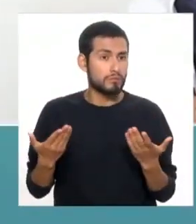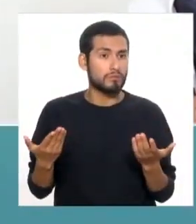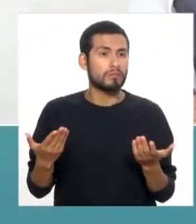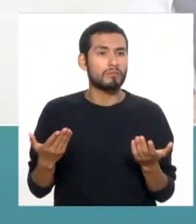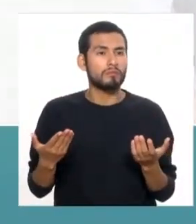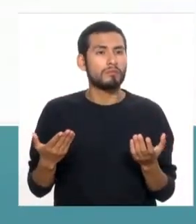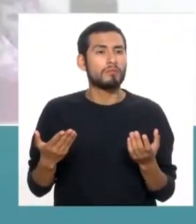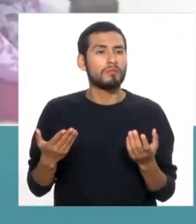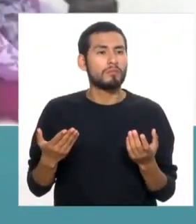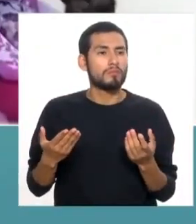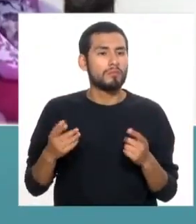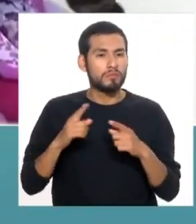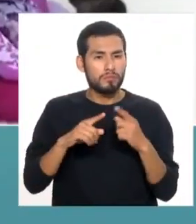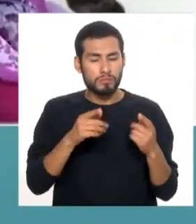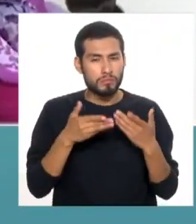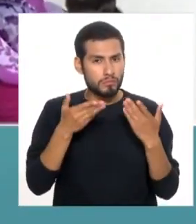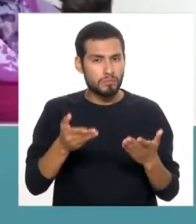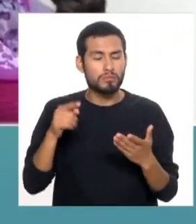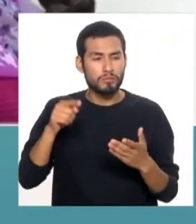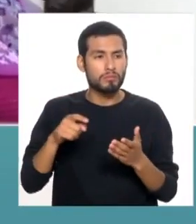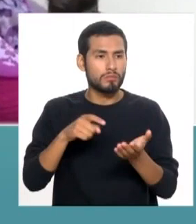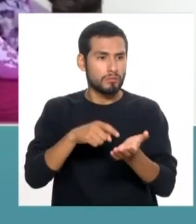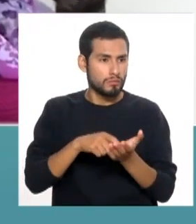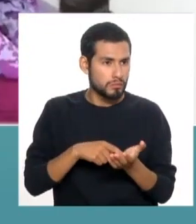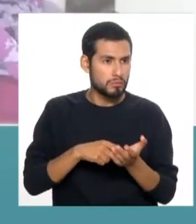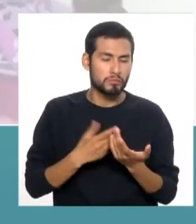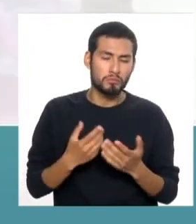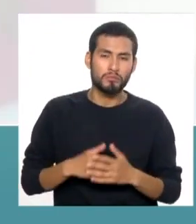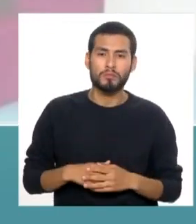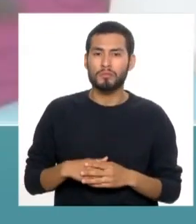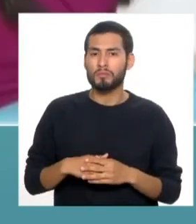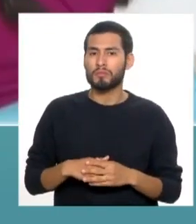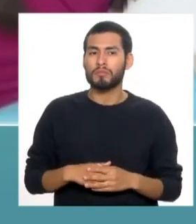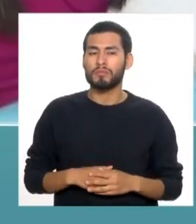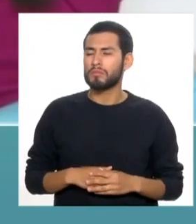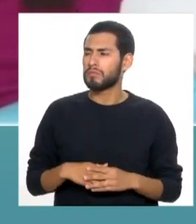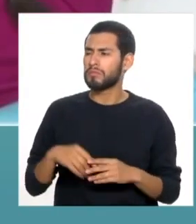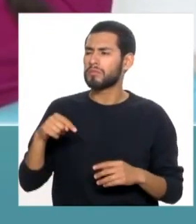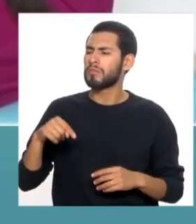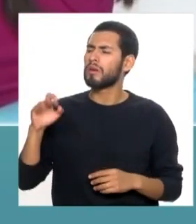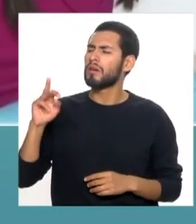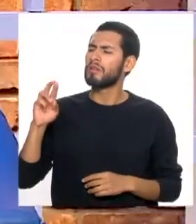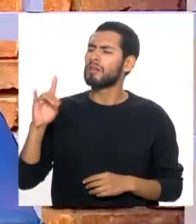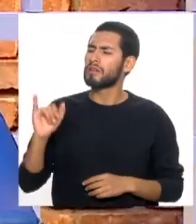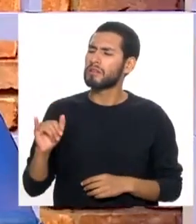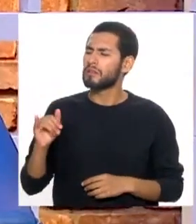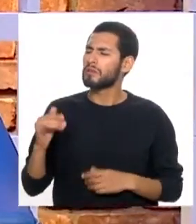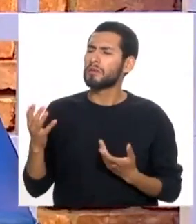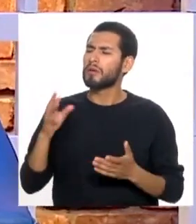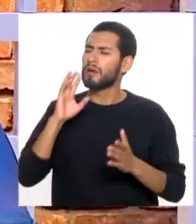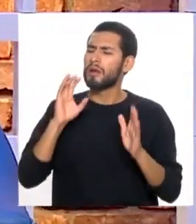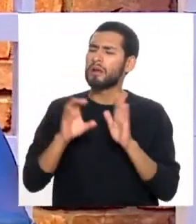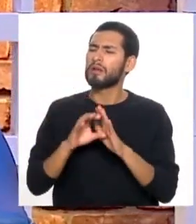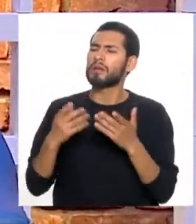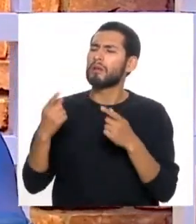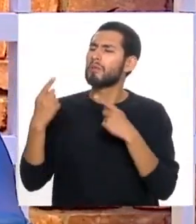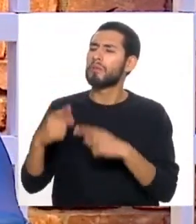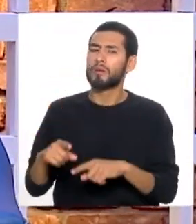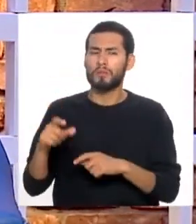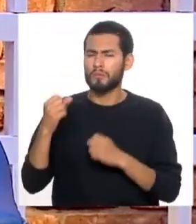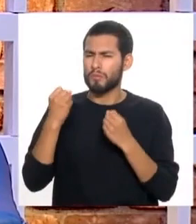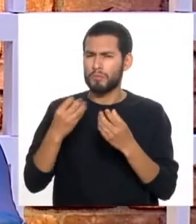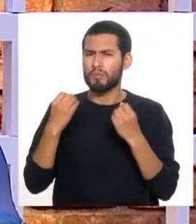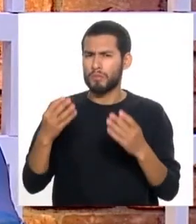también amerite darlas, ¿no?, por parte del obligado hacia el alimentista. Ahora, Freddy, por ejemplo, ¿qué pasa con las personas? Hay